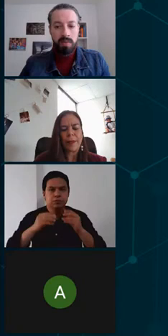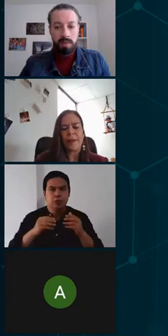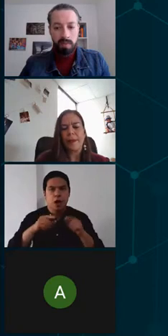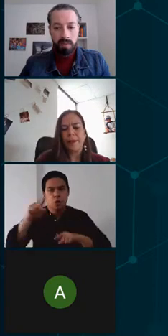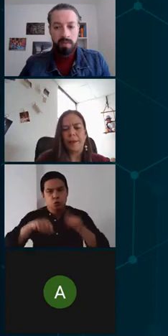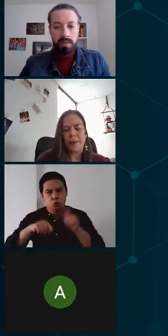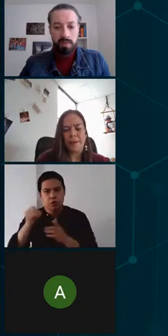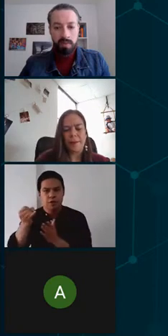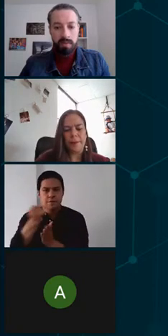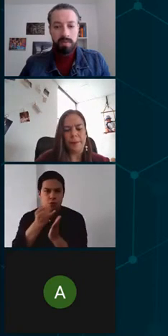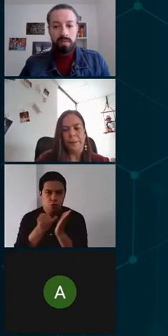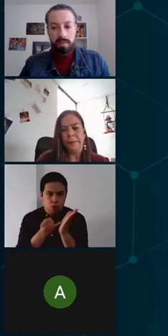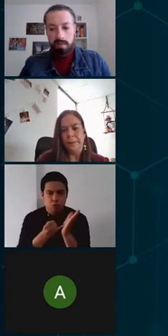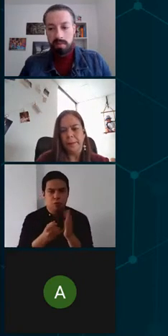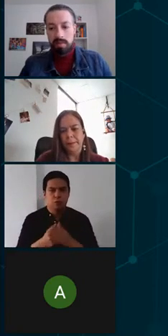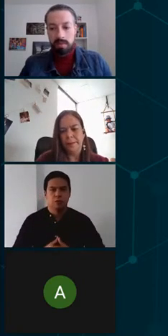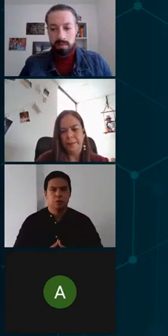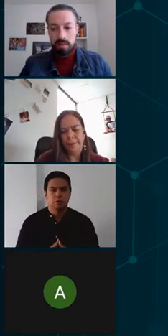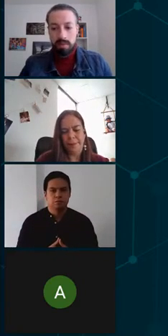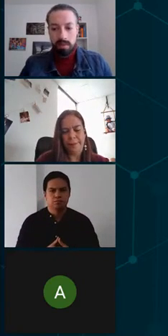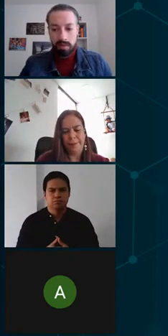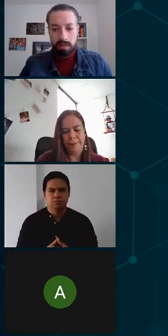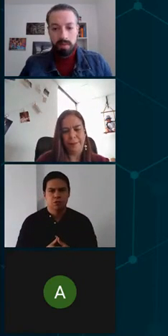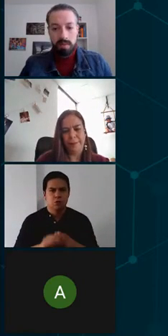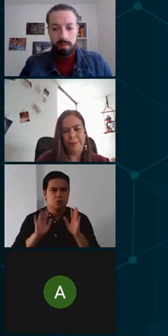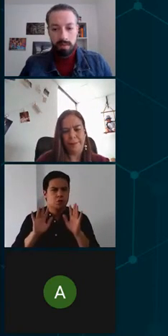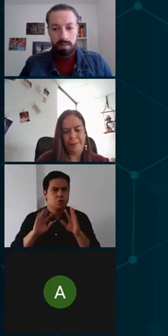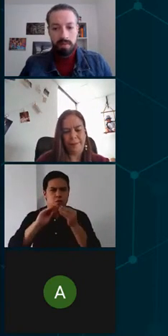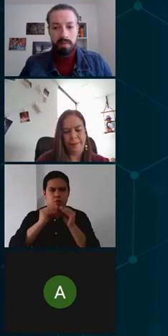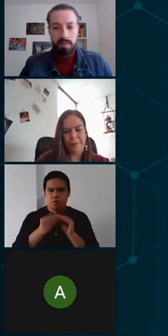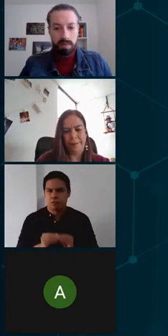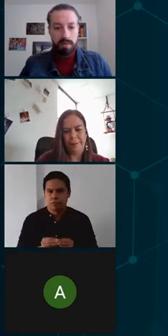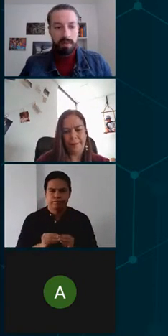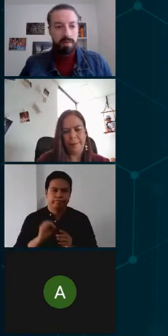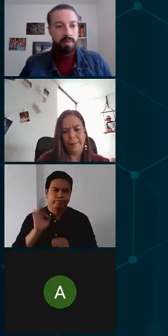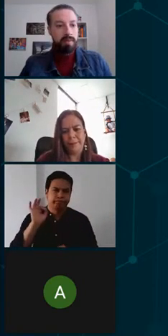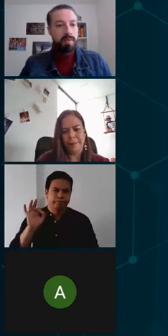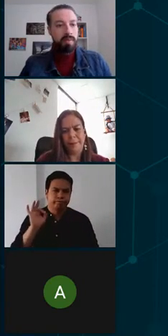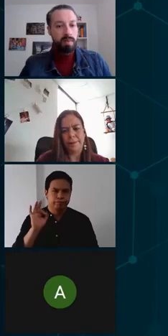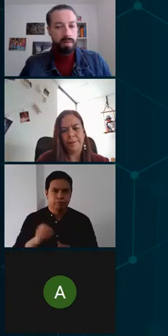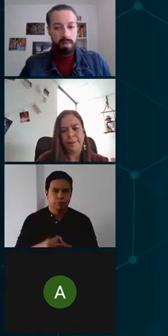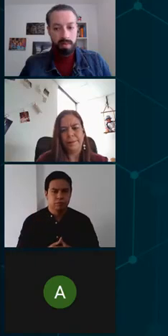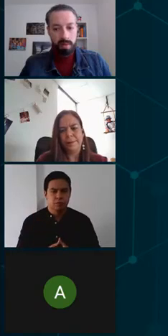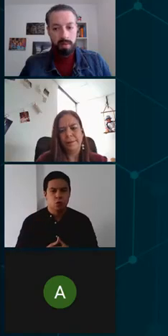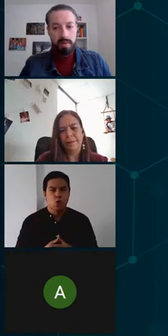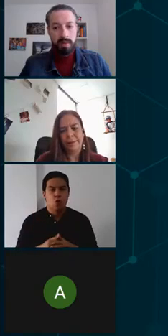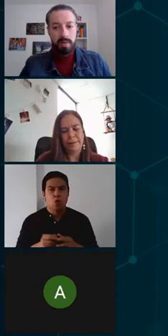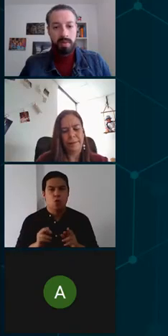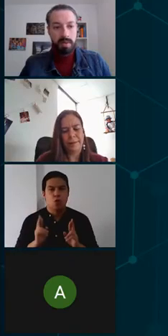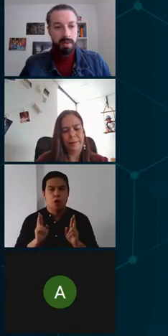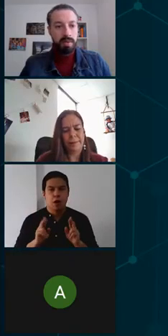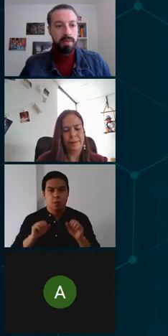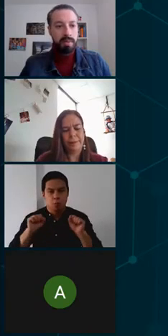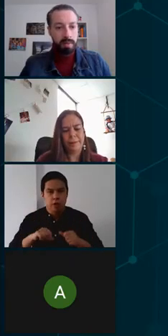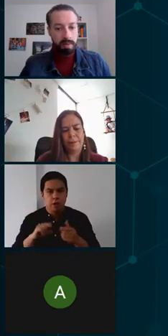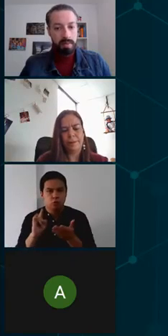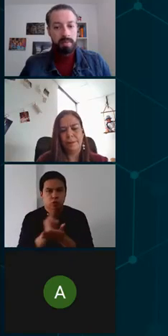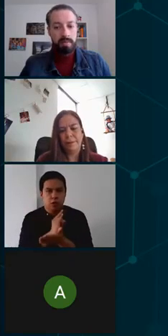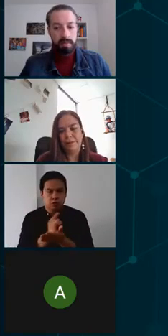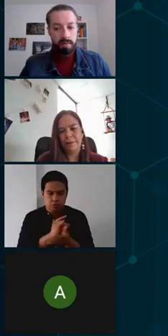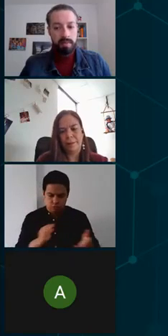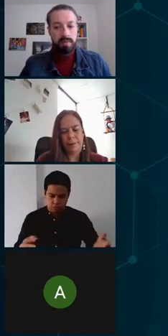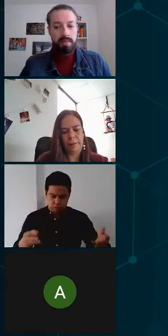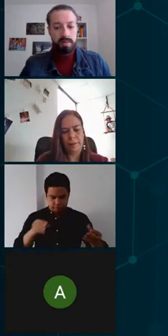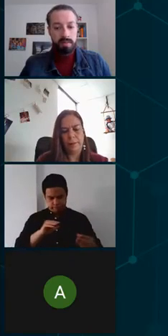¿sí? Es una forma, la idea es que, pues, algunos decimos, ojalá sea usable, yo pueda tocarlo, moverlo, hacer